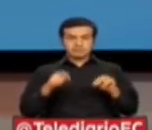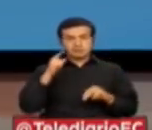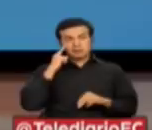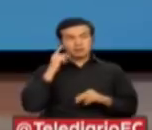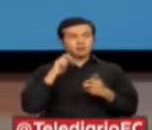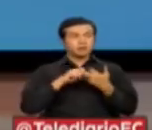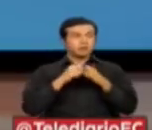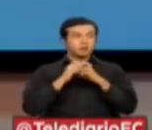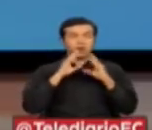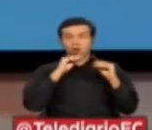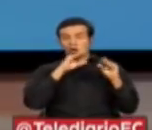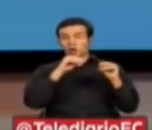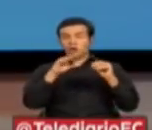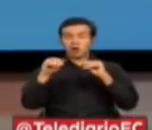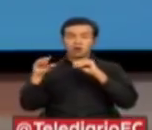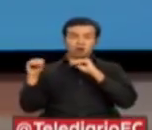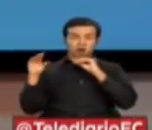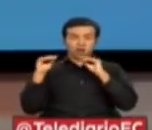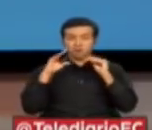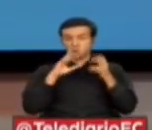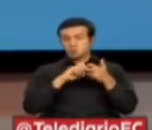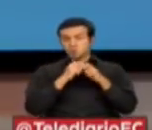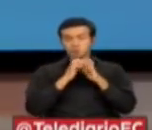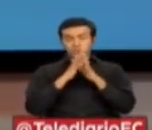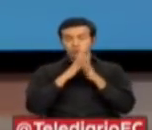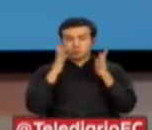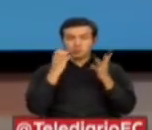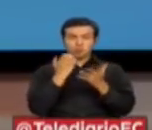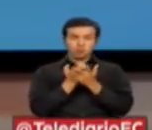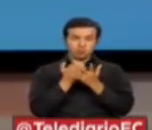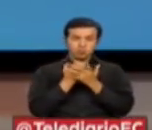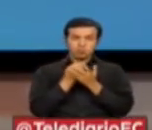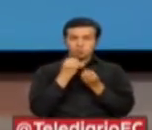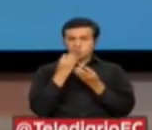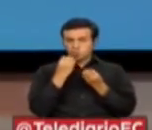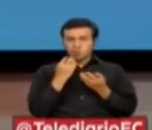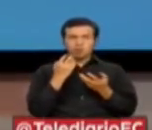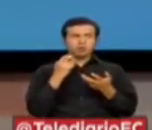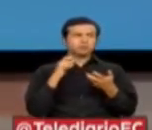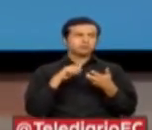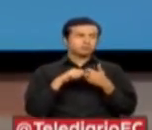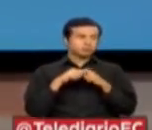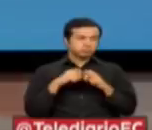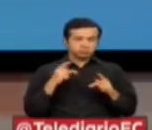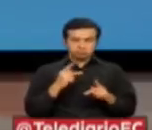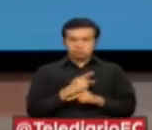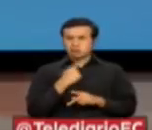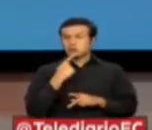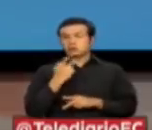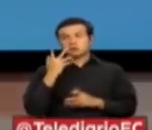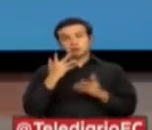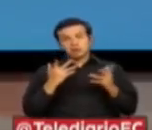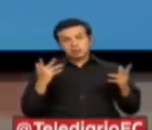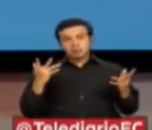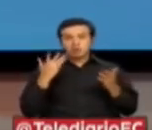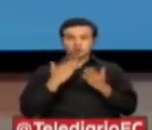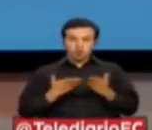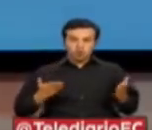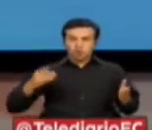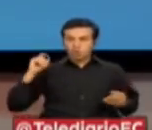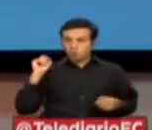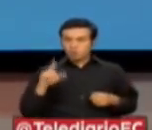serie de rumores que siempre hay alrededor de los anuncios económicos, de esta amenaza, advertencia de decir que eventualmente podría haber un